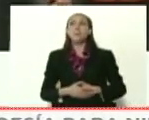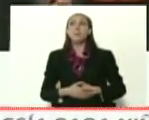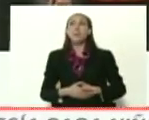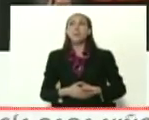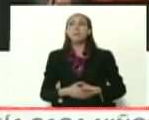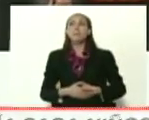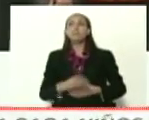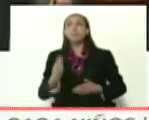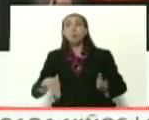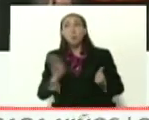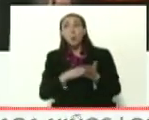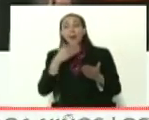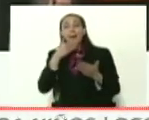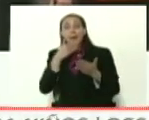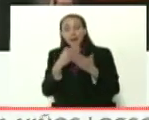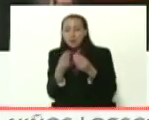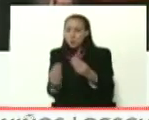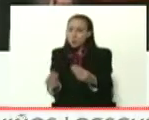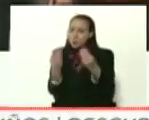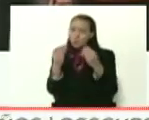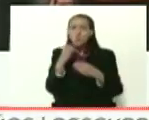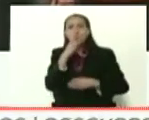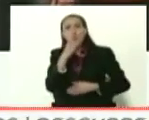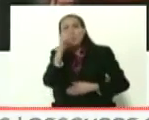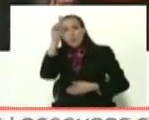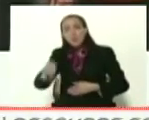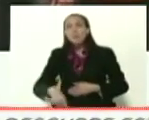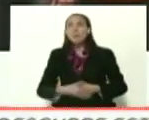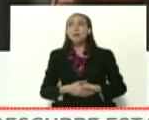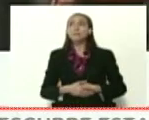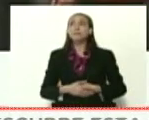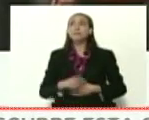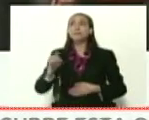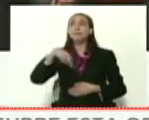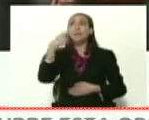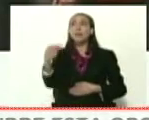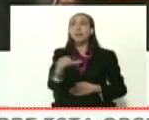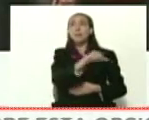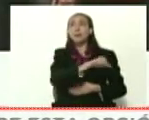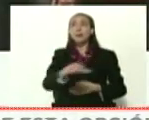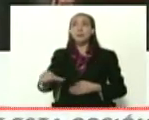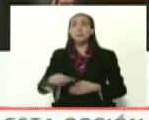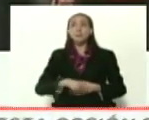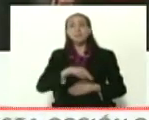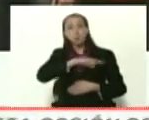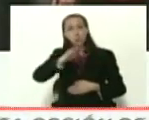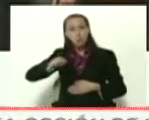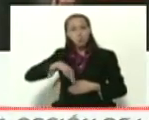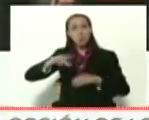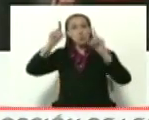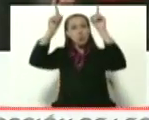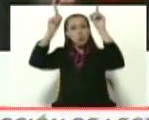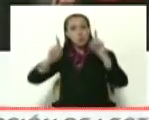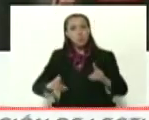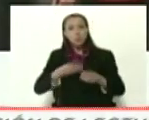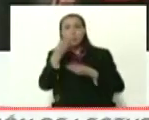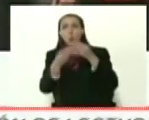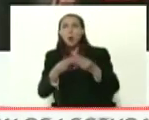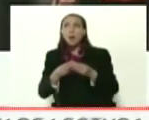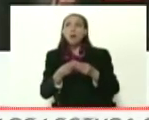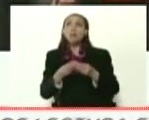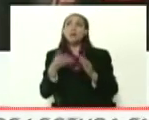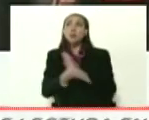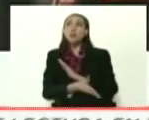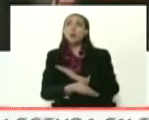Quiero nuevamente agradecer e informar que a partir de la semana que viene hemos decidido establecer un